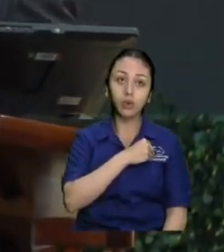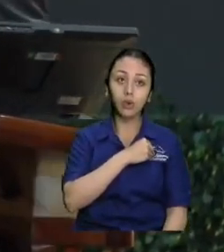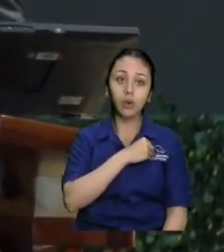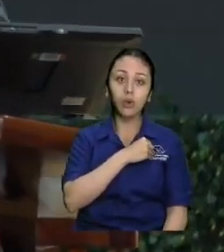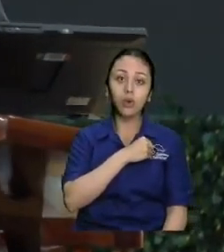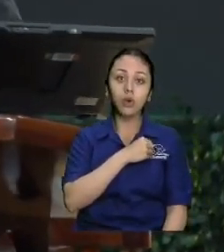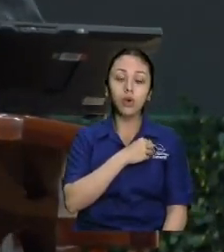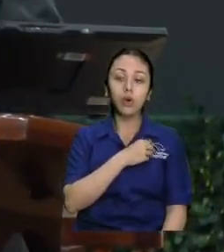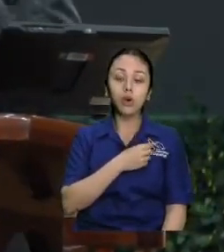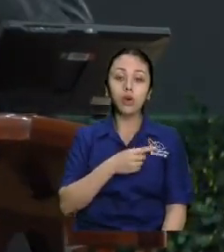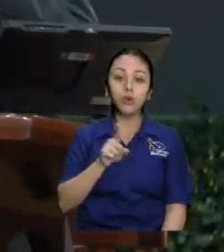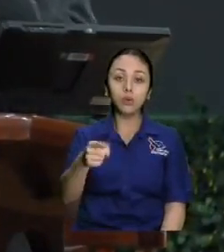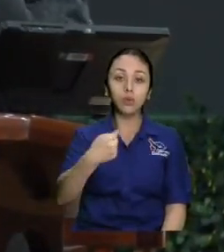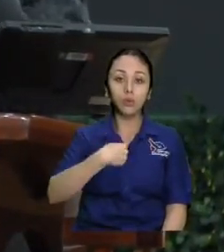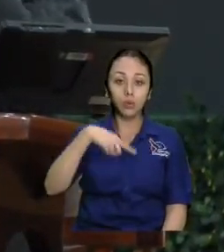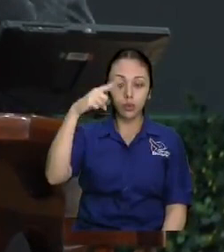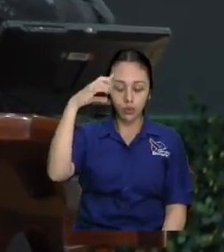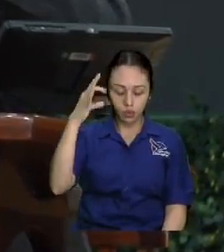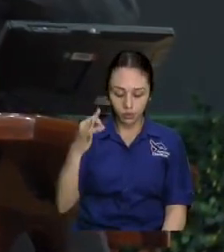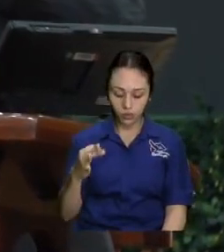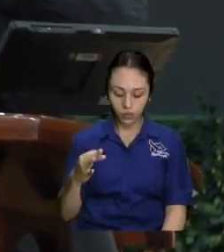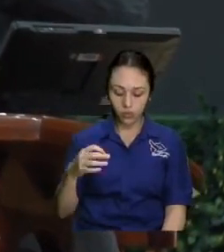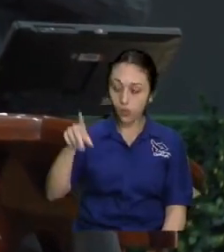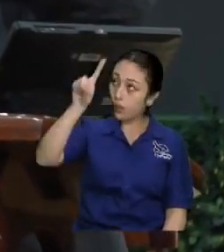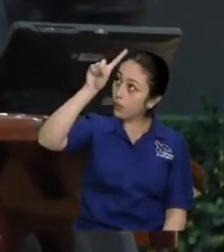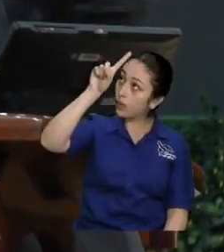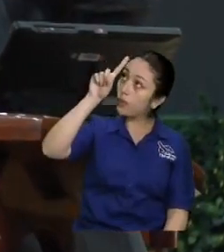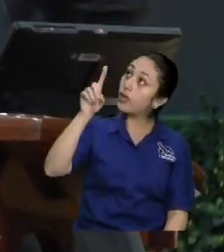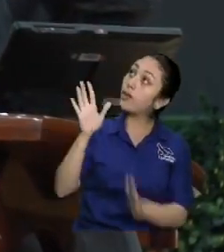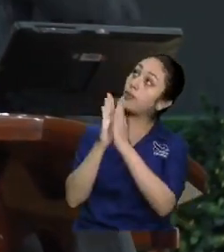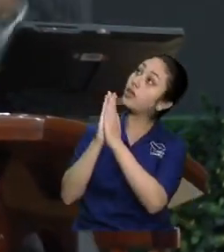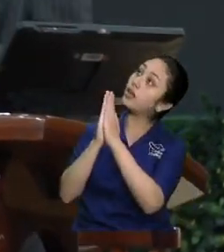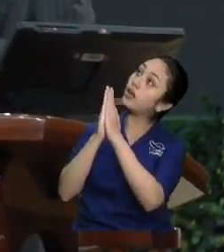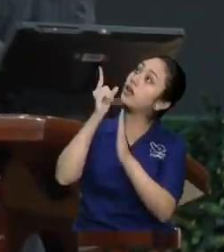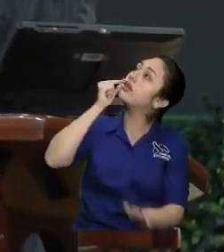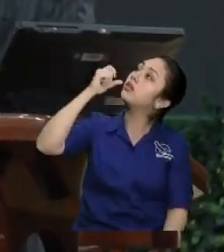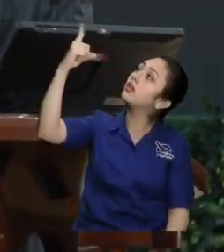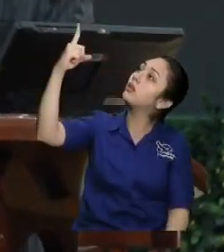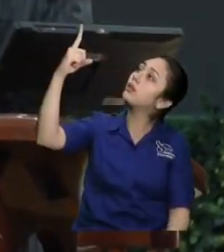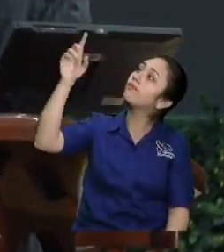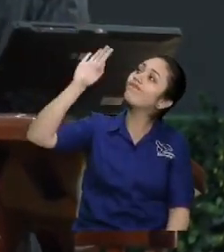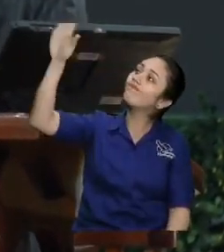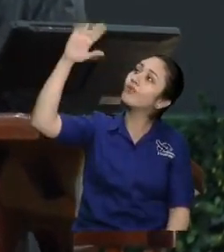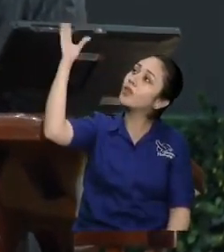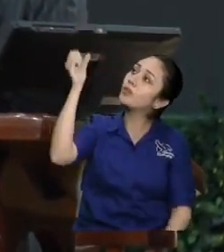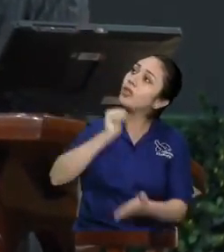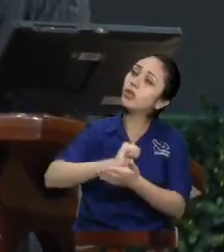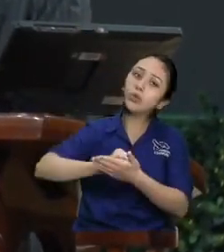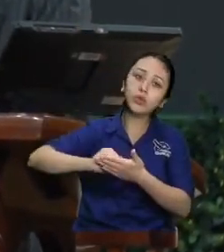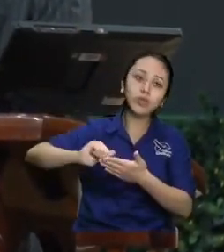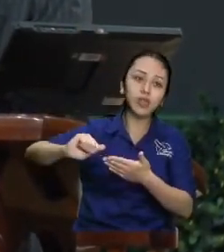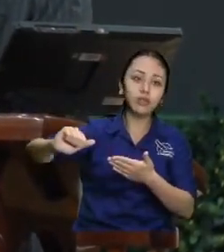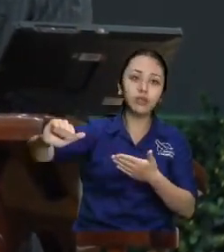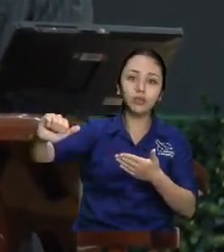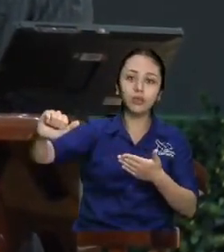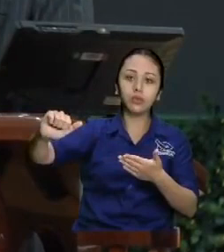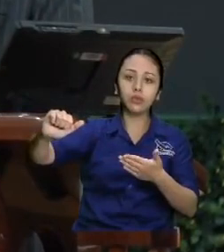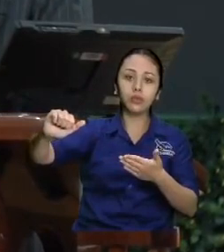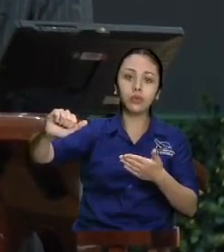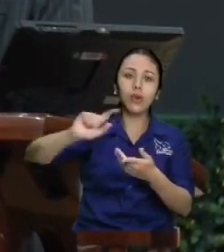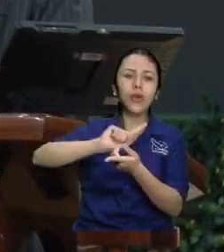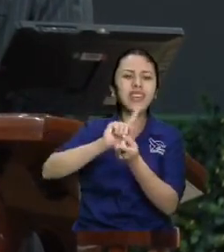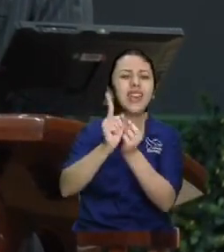Señor que sea su Espíritu Santo el que afine nuestro carácter.